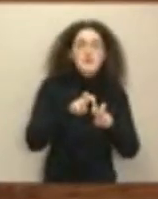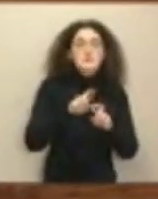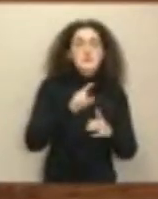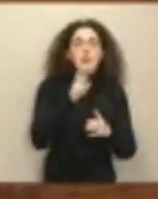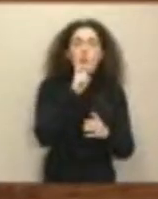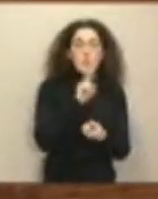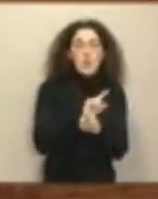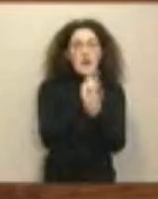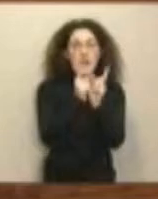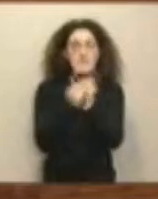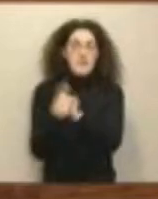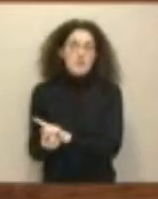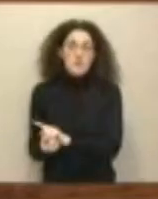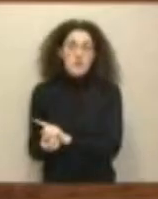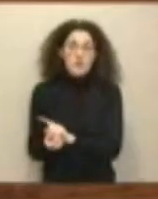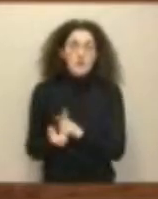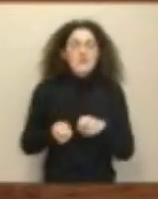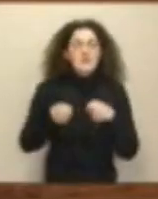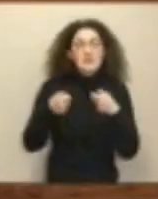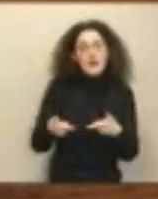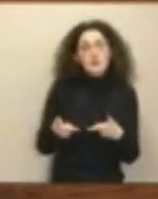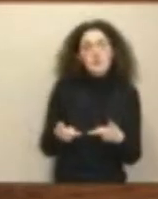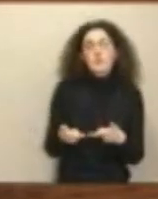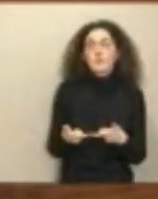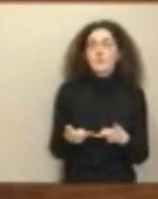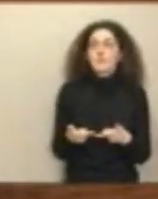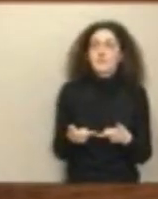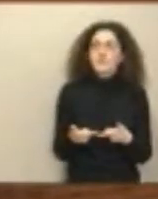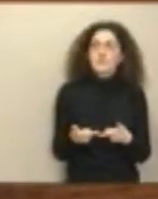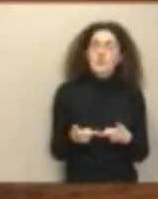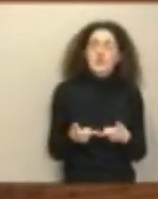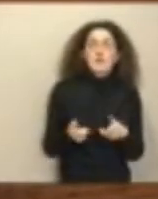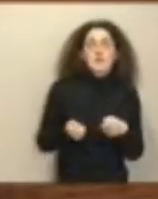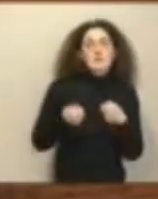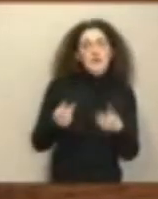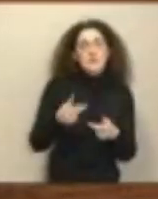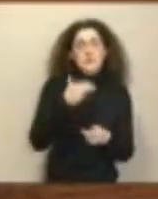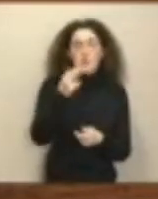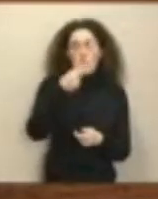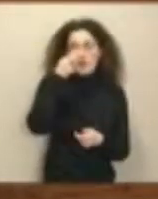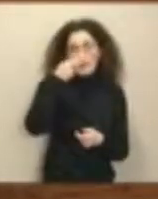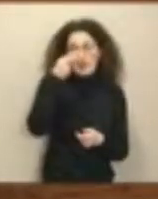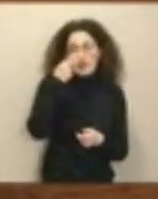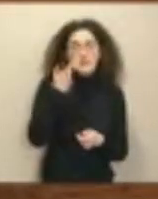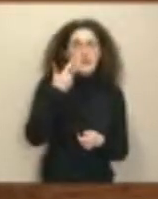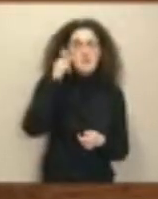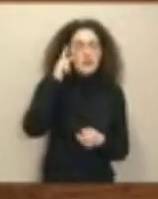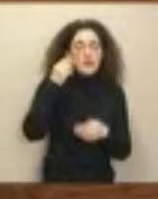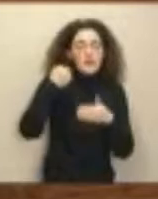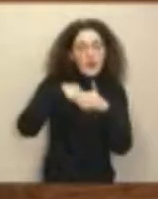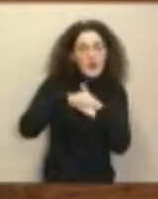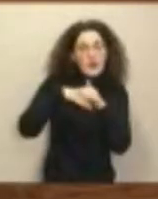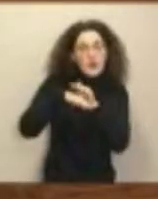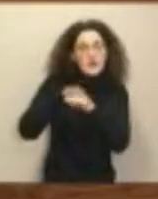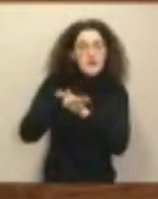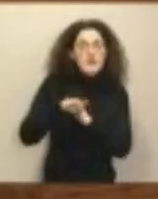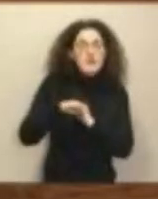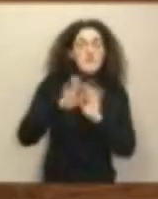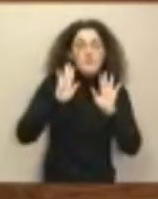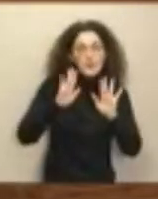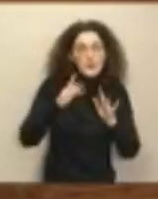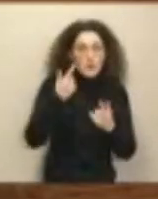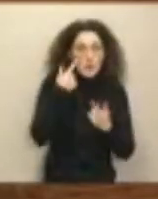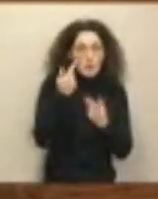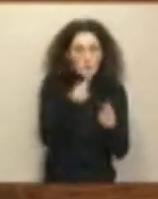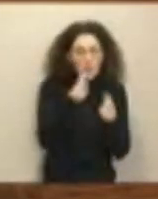cambiando, otorgando un cierto interés a la experiencia acumulada, pero sin duda apreciando